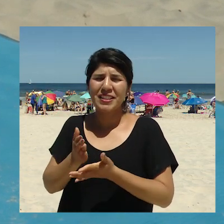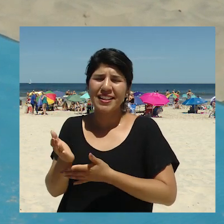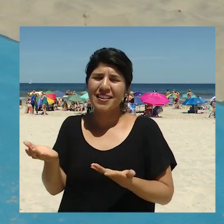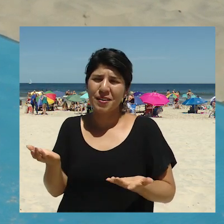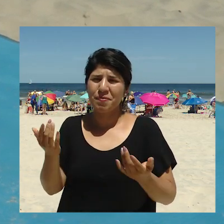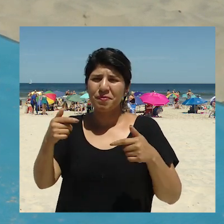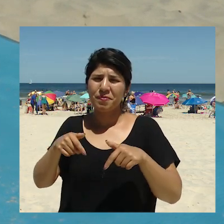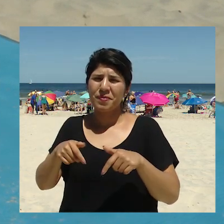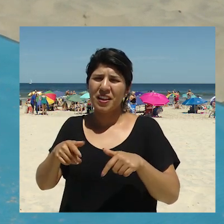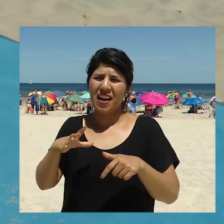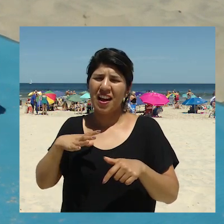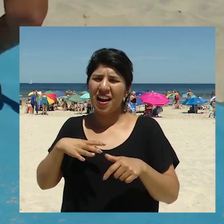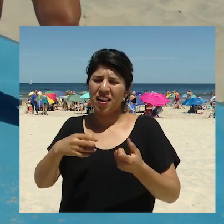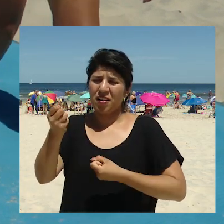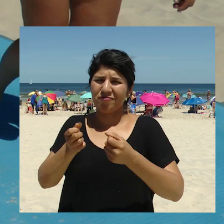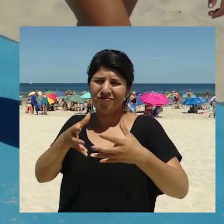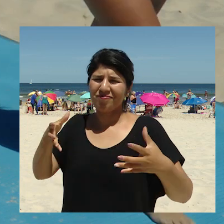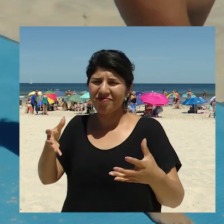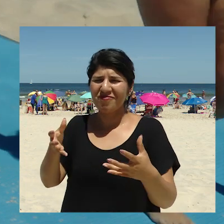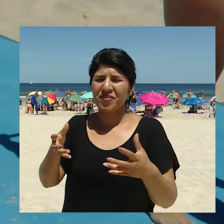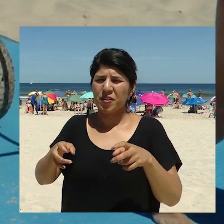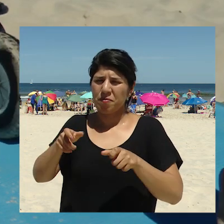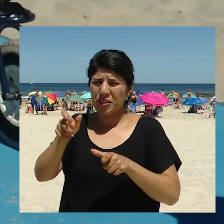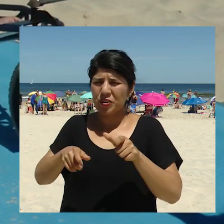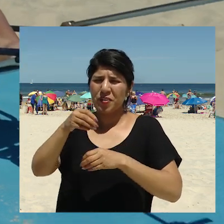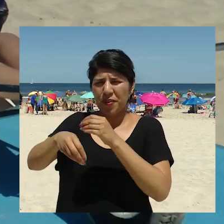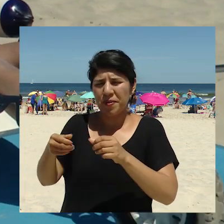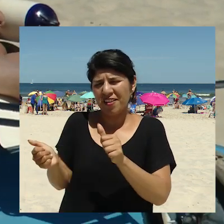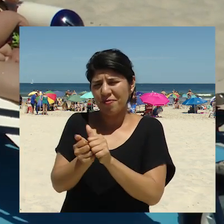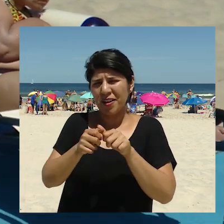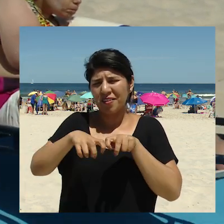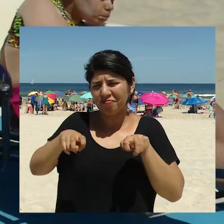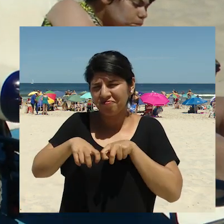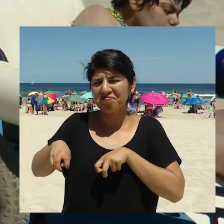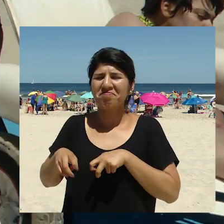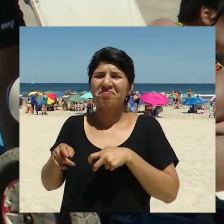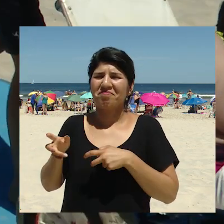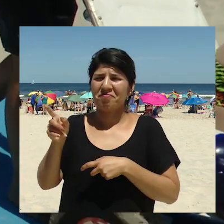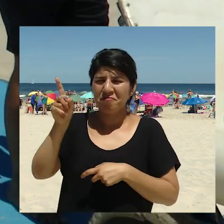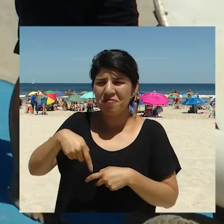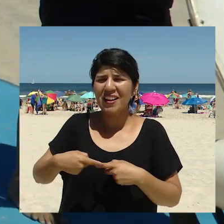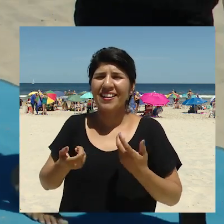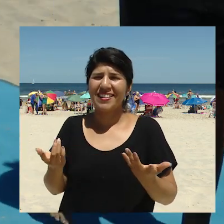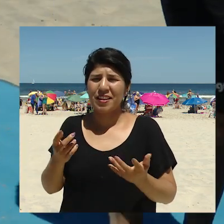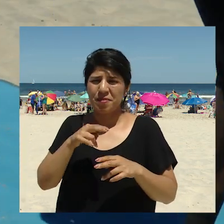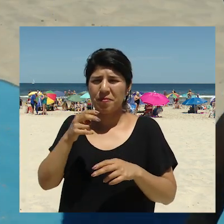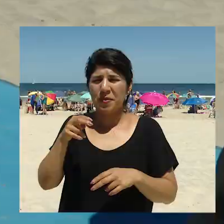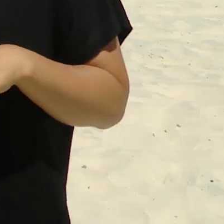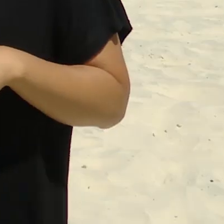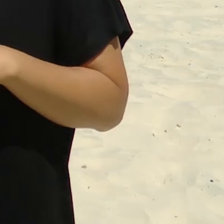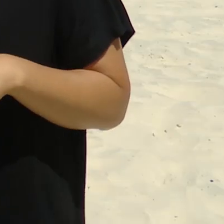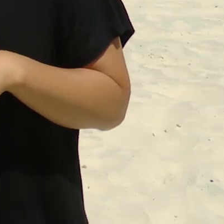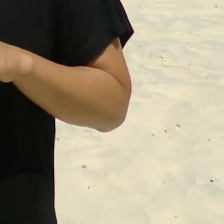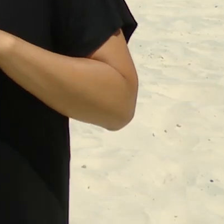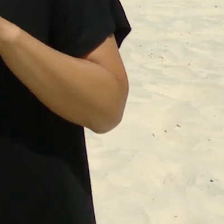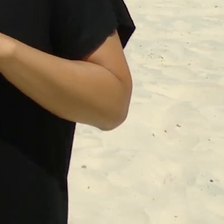vienen un micro con los usuarios y las familias que los tienen que acompañar. Y bueno, ahora en Pan de Azúcar, va a ser después también en